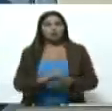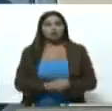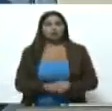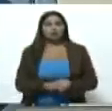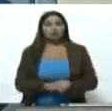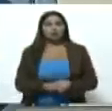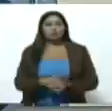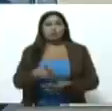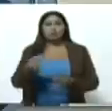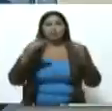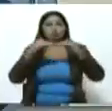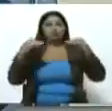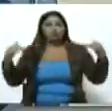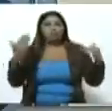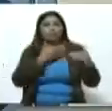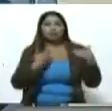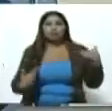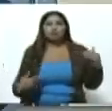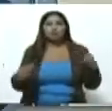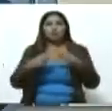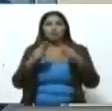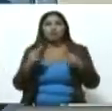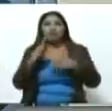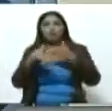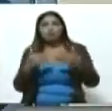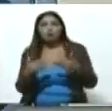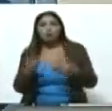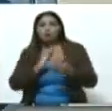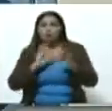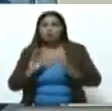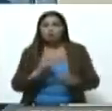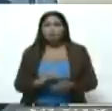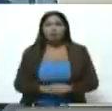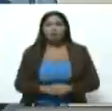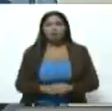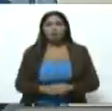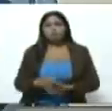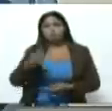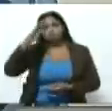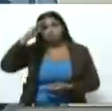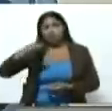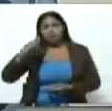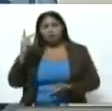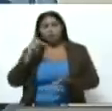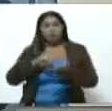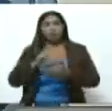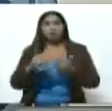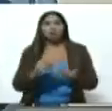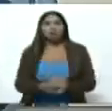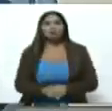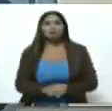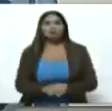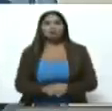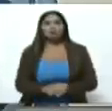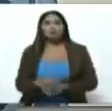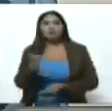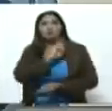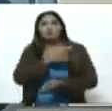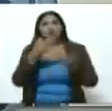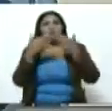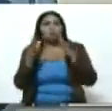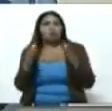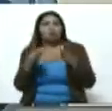esa tarima presidencial se encontraba el alto mando civil y militar del país, jefe de poderes públicos,